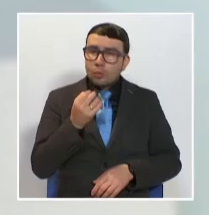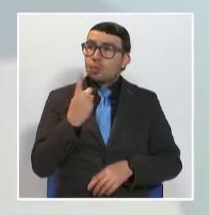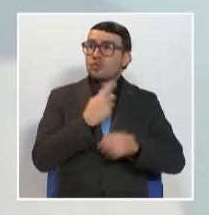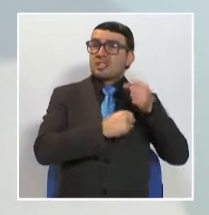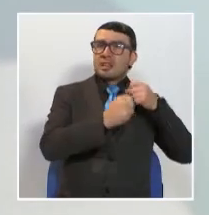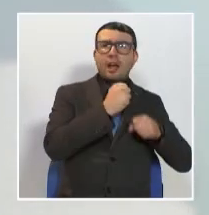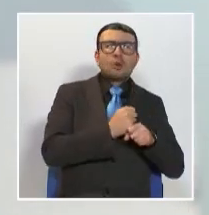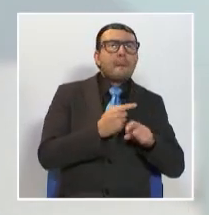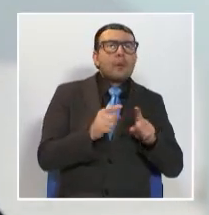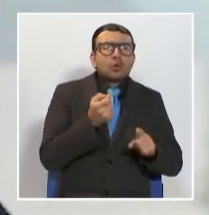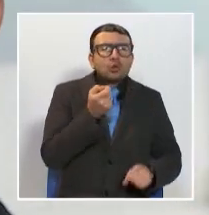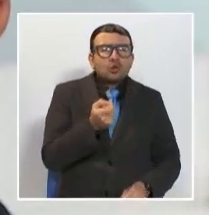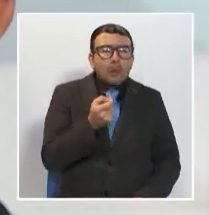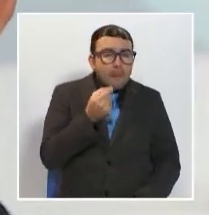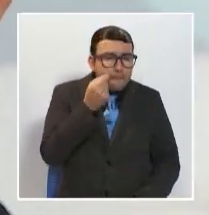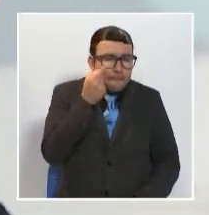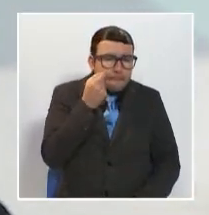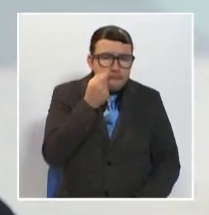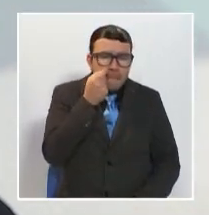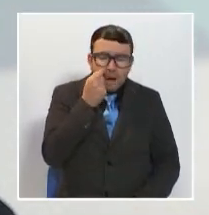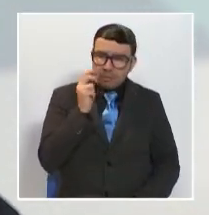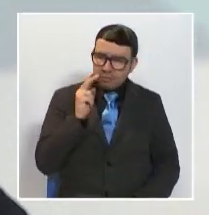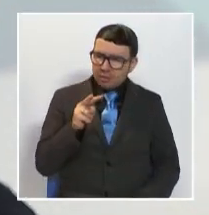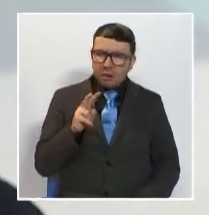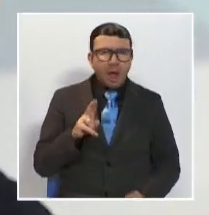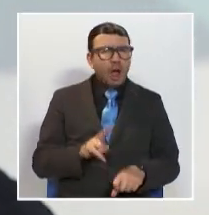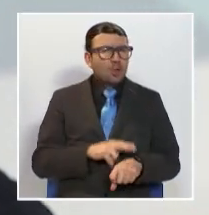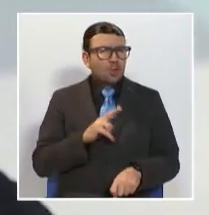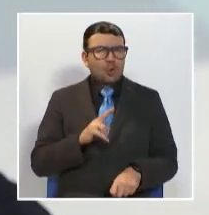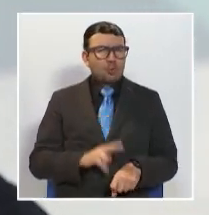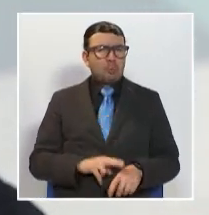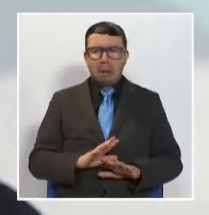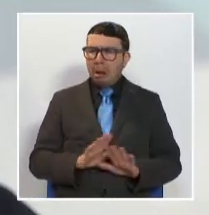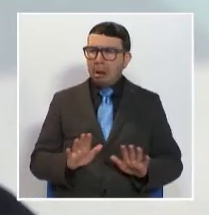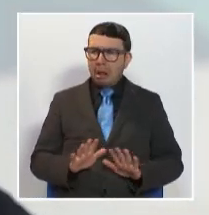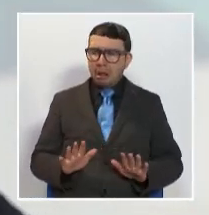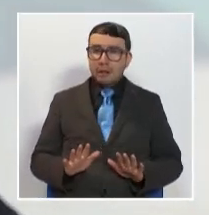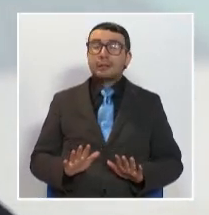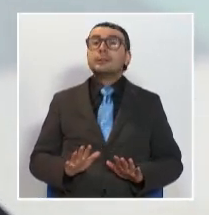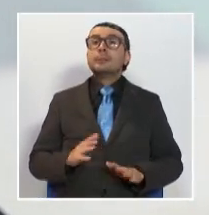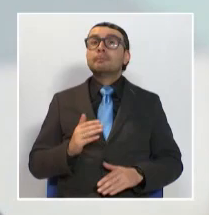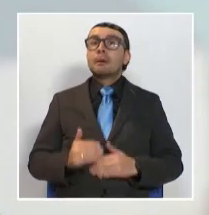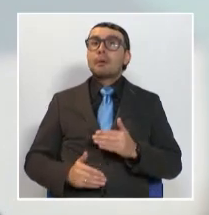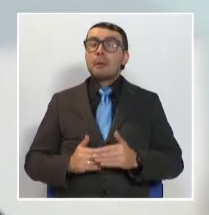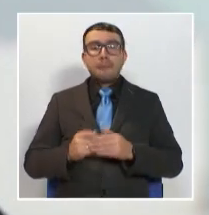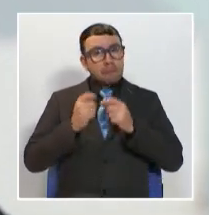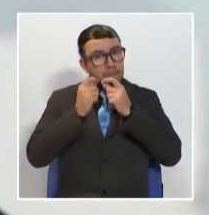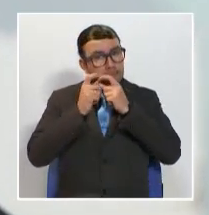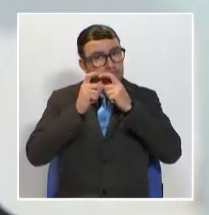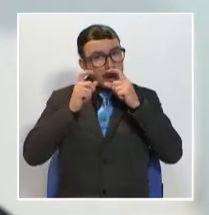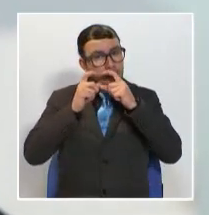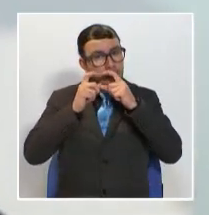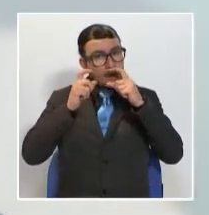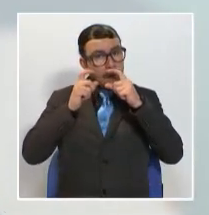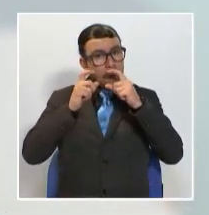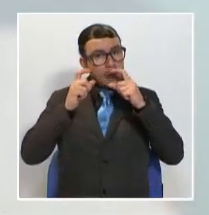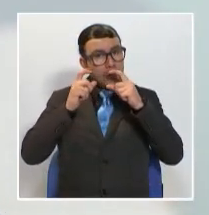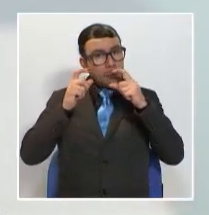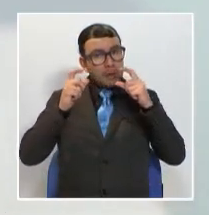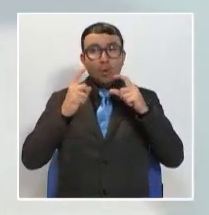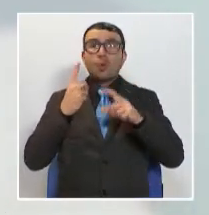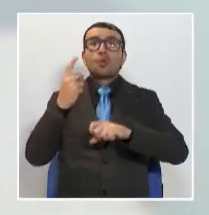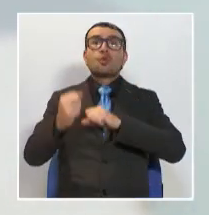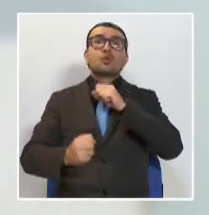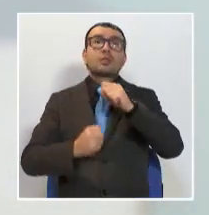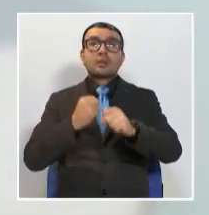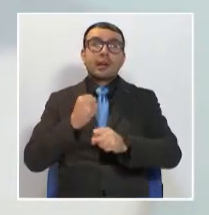fue un lunarcito, a lo cual pues uno normalmente no le presta mucha atención, hasta que le comenzó a crecer, y pues en un año, mire